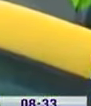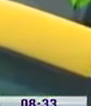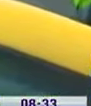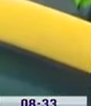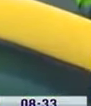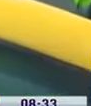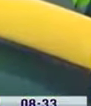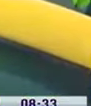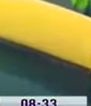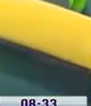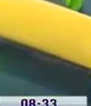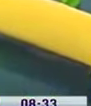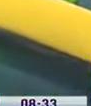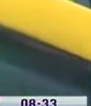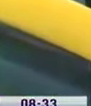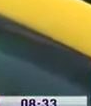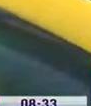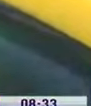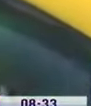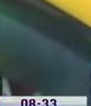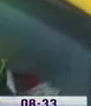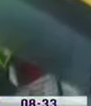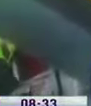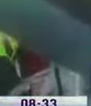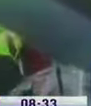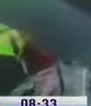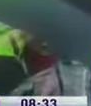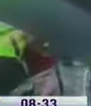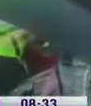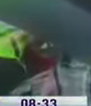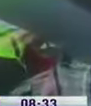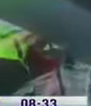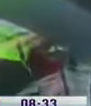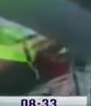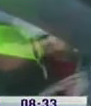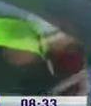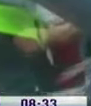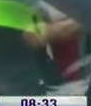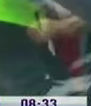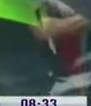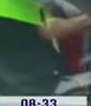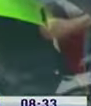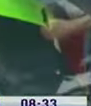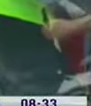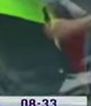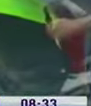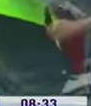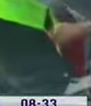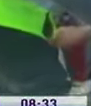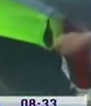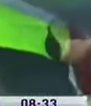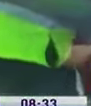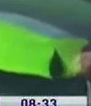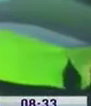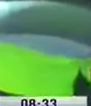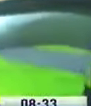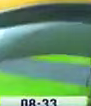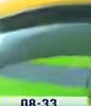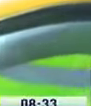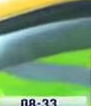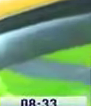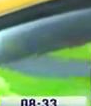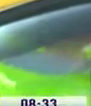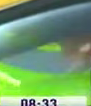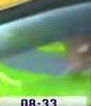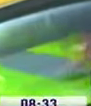No, es que yo no conduzco. Solo vengo de acompañante. Vengo a hacer unos trámites. ¿Quién conduce? Mi esposo. ¡Maris! ¿Quién tenía que